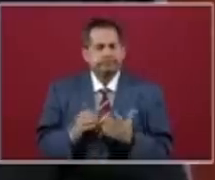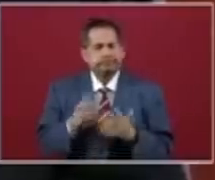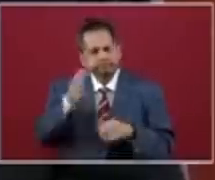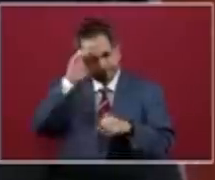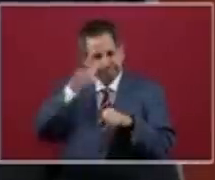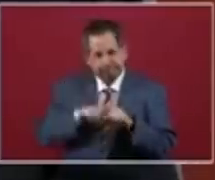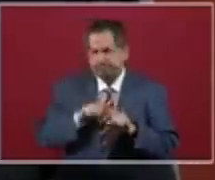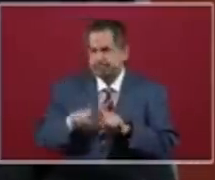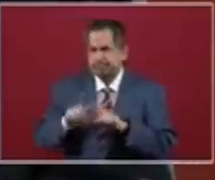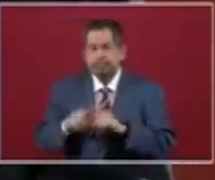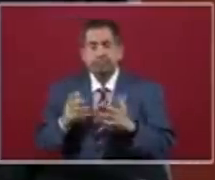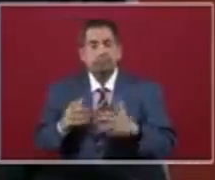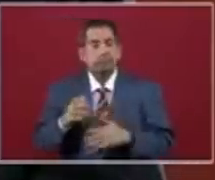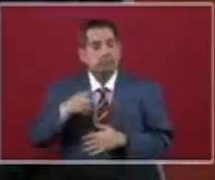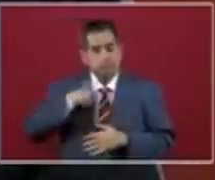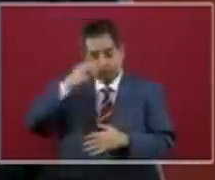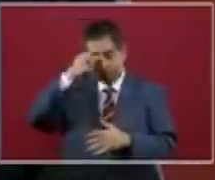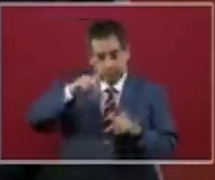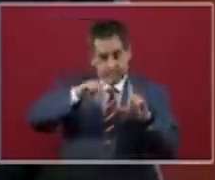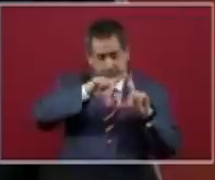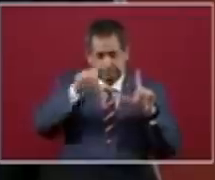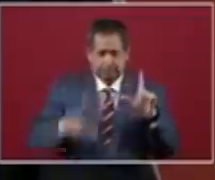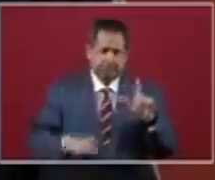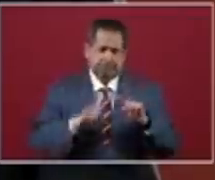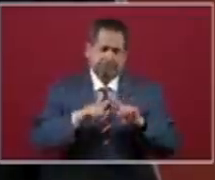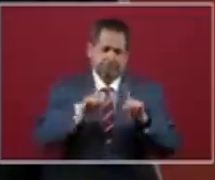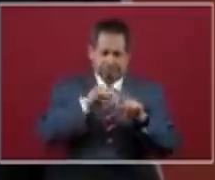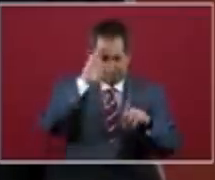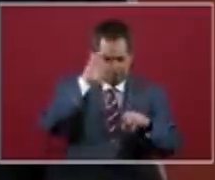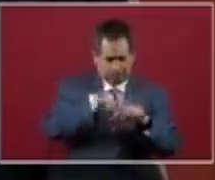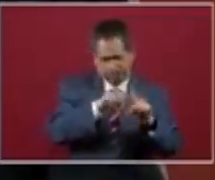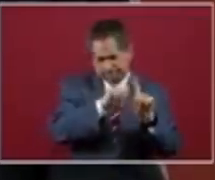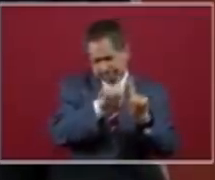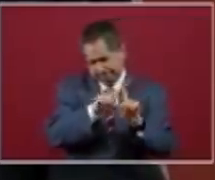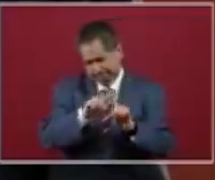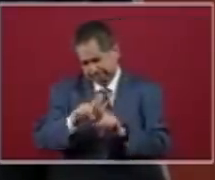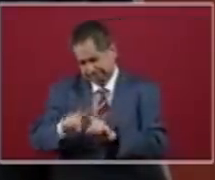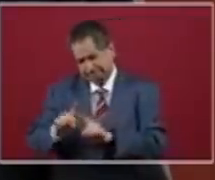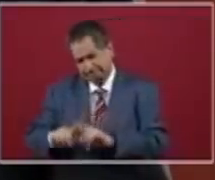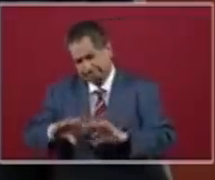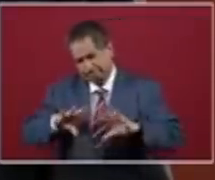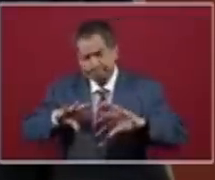en plural, porque México es un mosaico cultural, pero